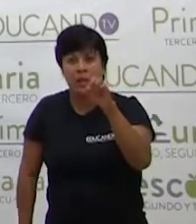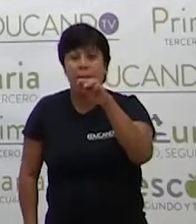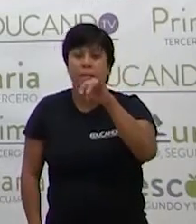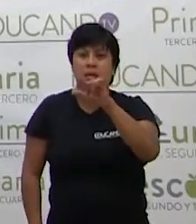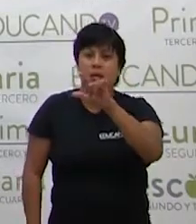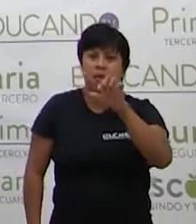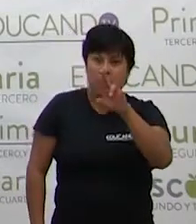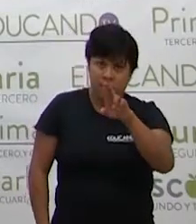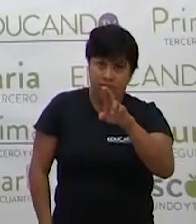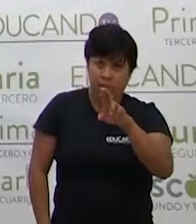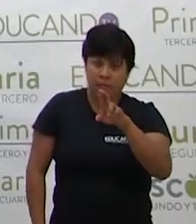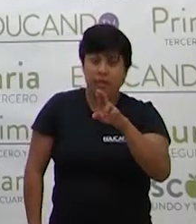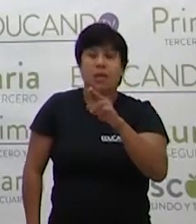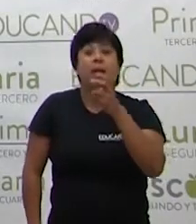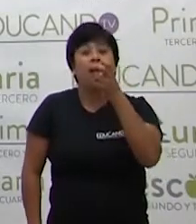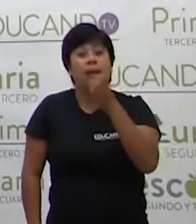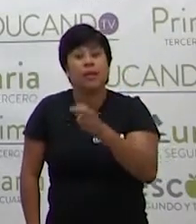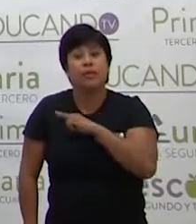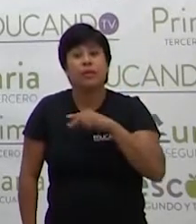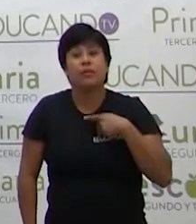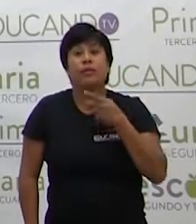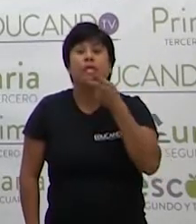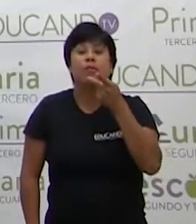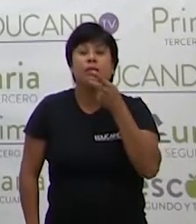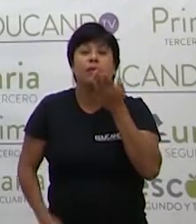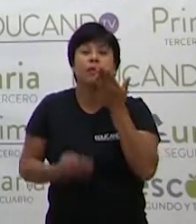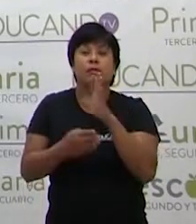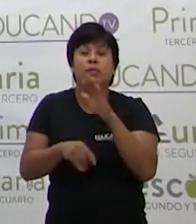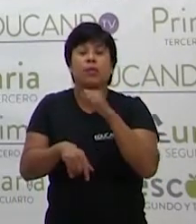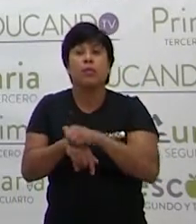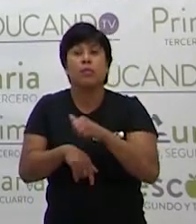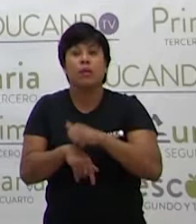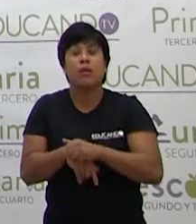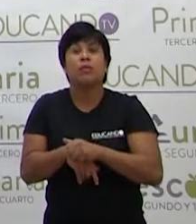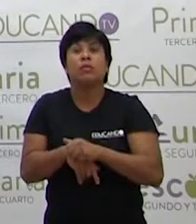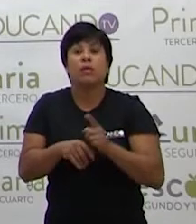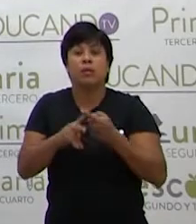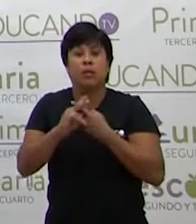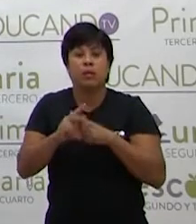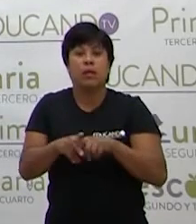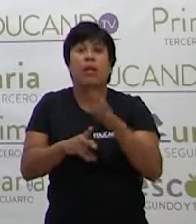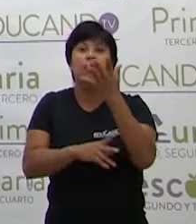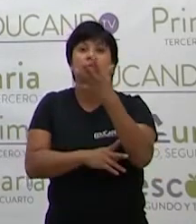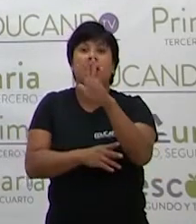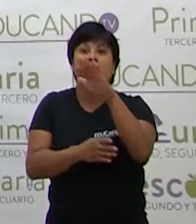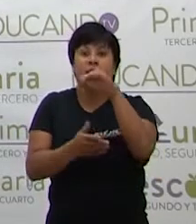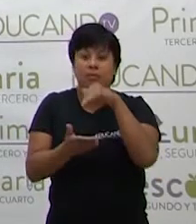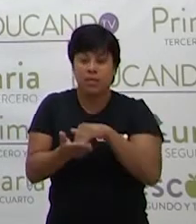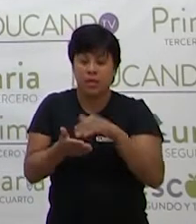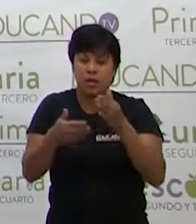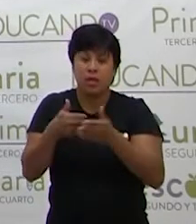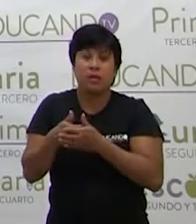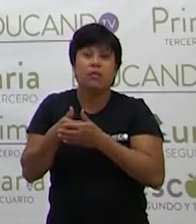millar. Estamos hablando de números a partir del 10.000 hasta